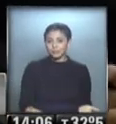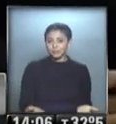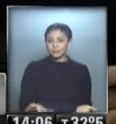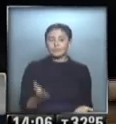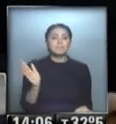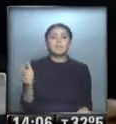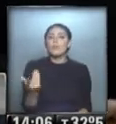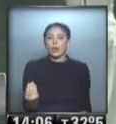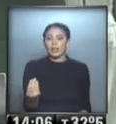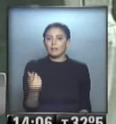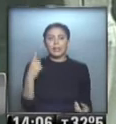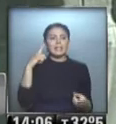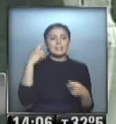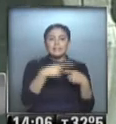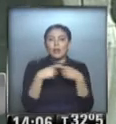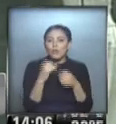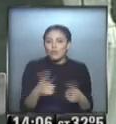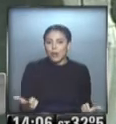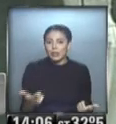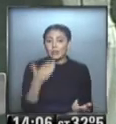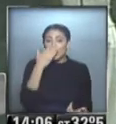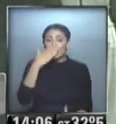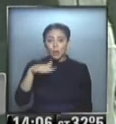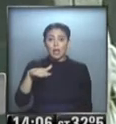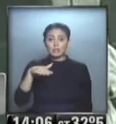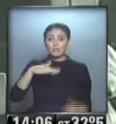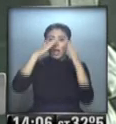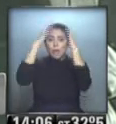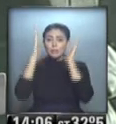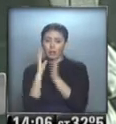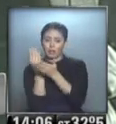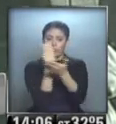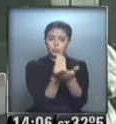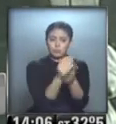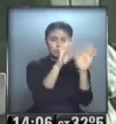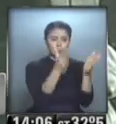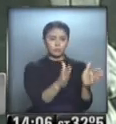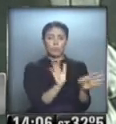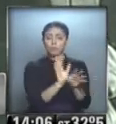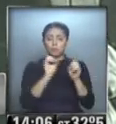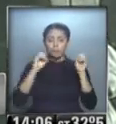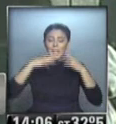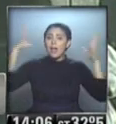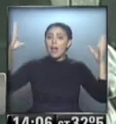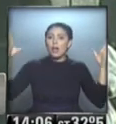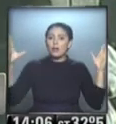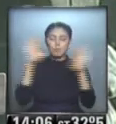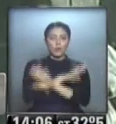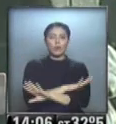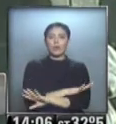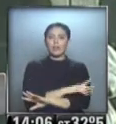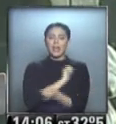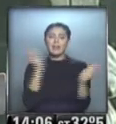precisamente porque no había acuerdo en el barrio, y una vez que trajeron la Virgen fue como si milagrosamente esta